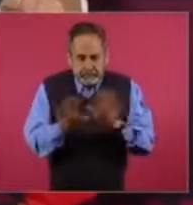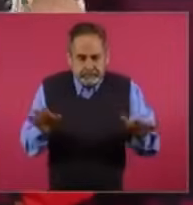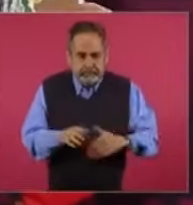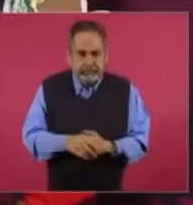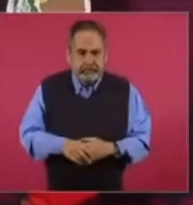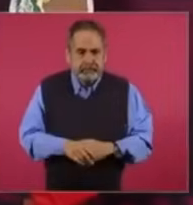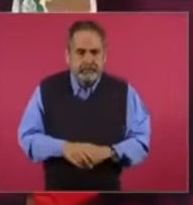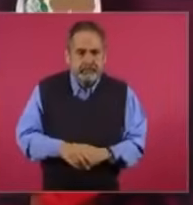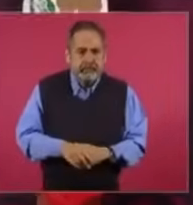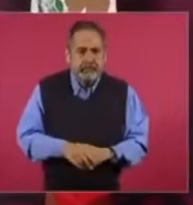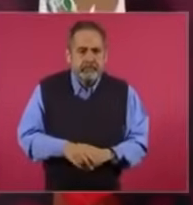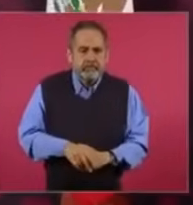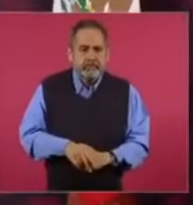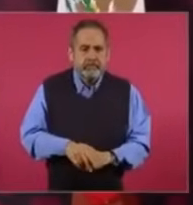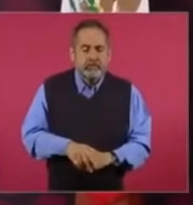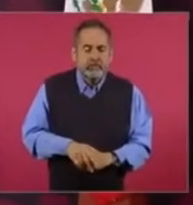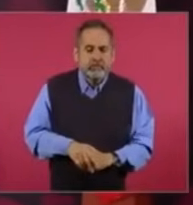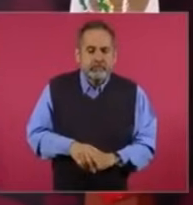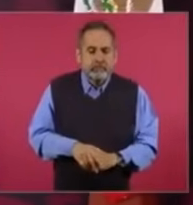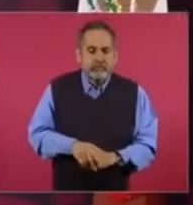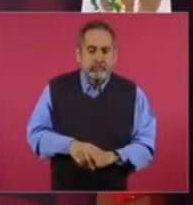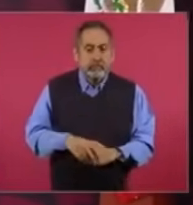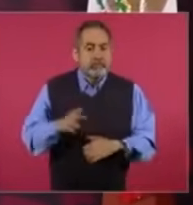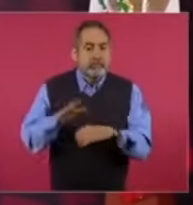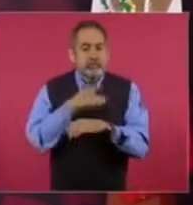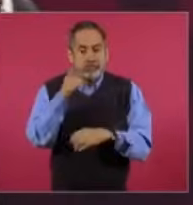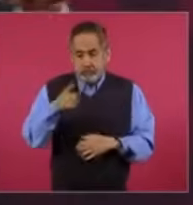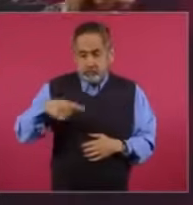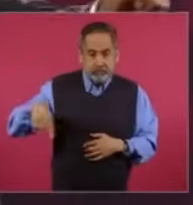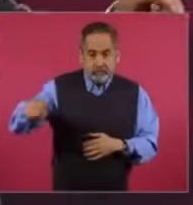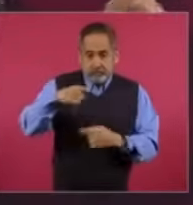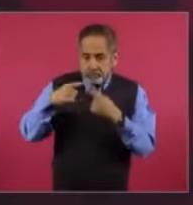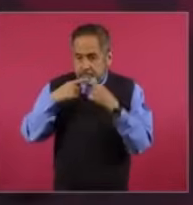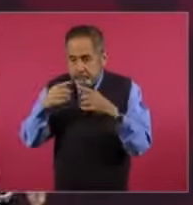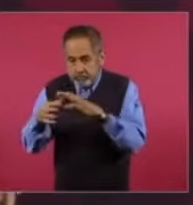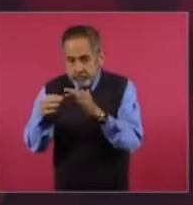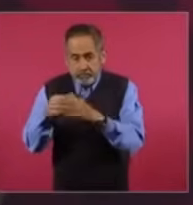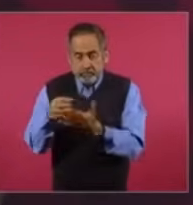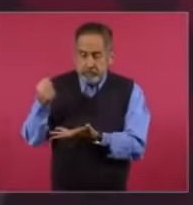así el presupuesto, lo reparten entre ellos,